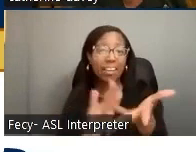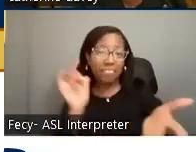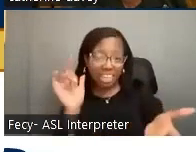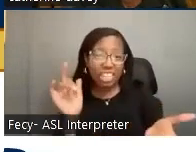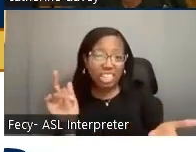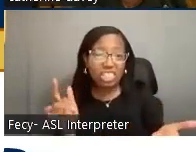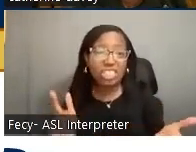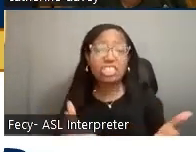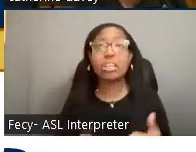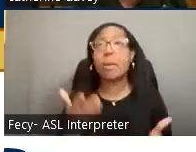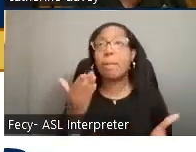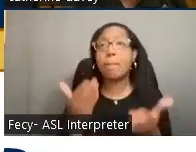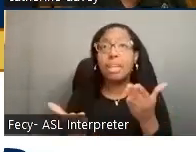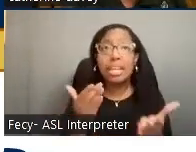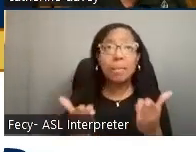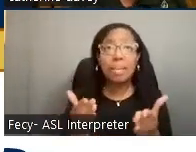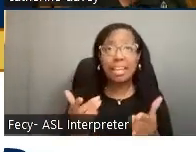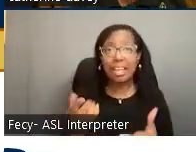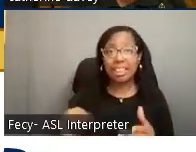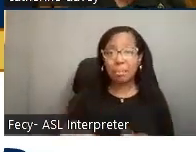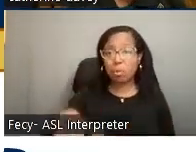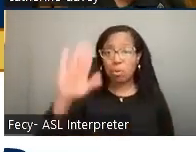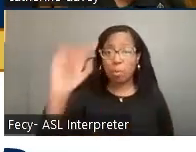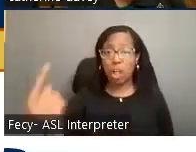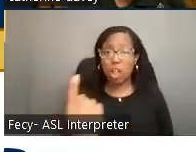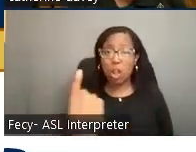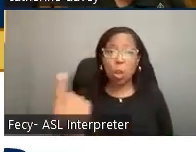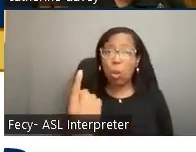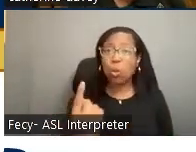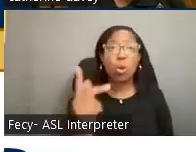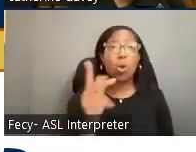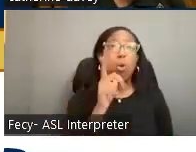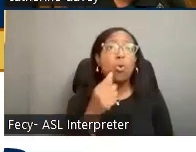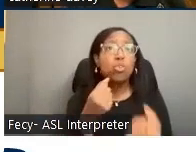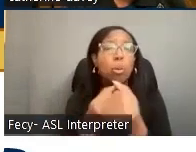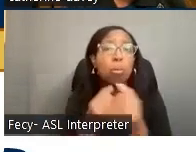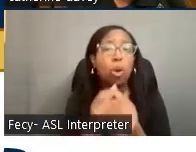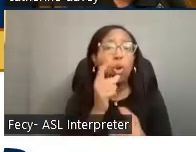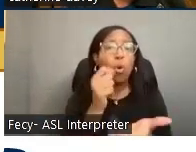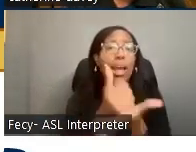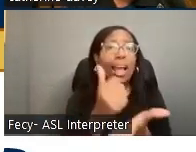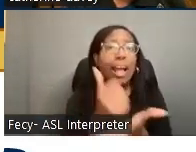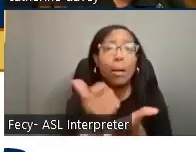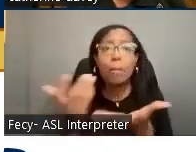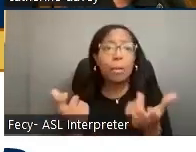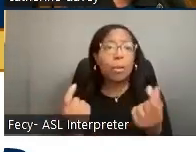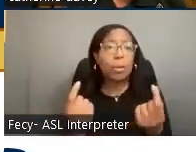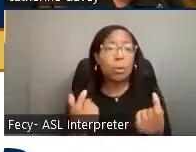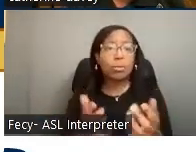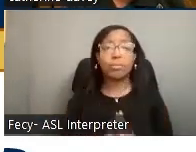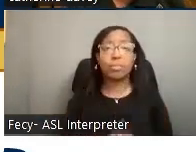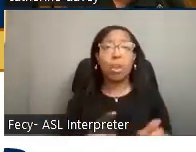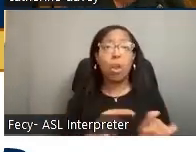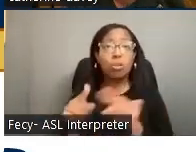va a dejar que los ayude a ellos o que nadie me permita ayudarlo a ellos y que no pueda defender a mi niño